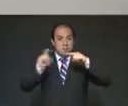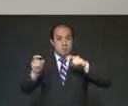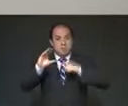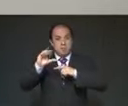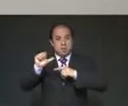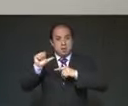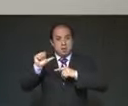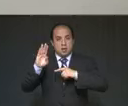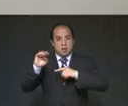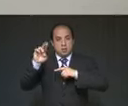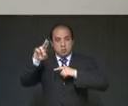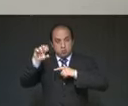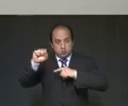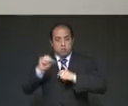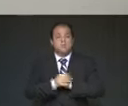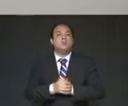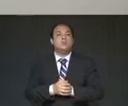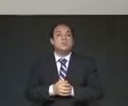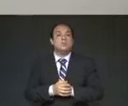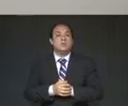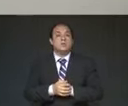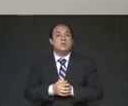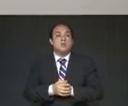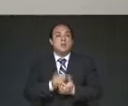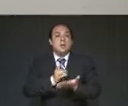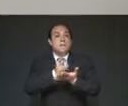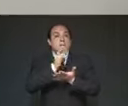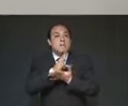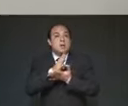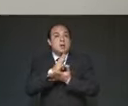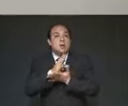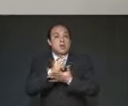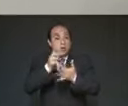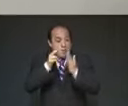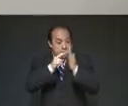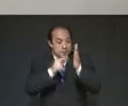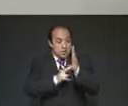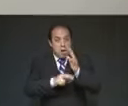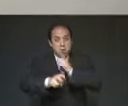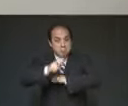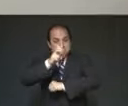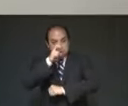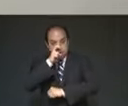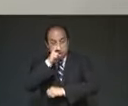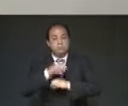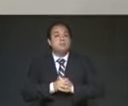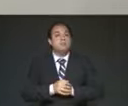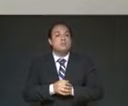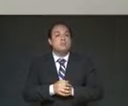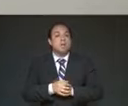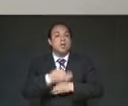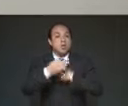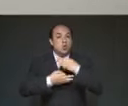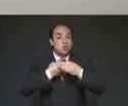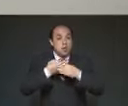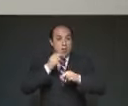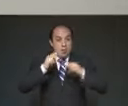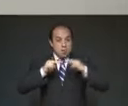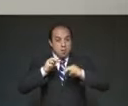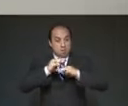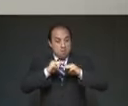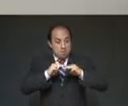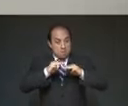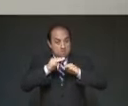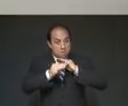les hizo llegar una serie de lineamientos bastante estrictos para que justamente todos a nivel mundial